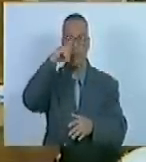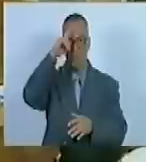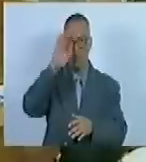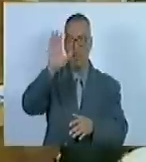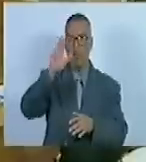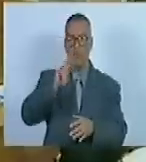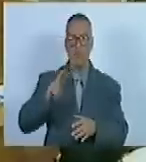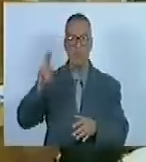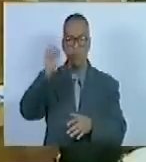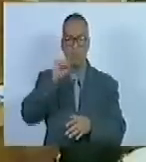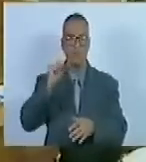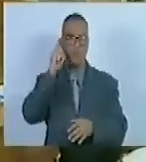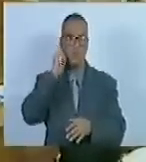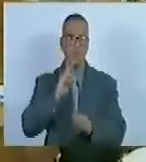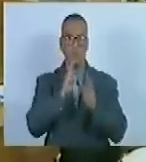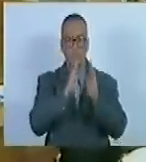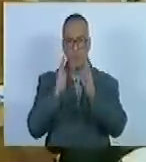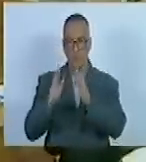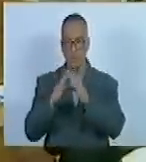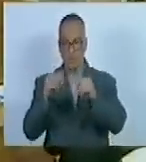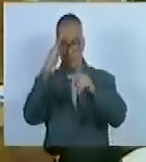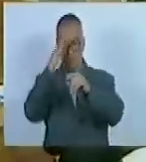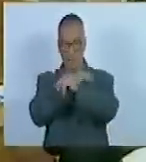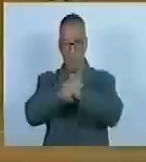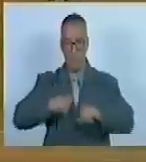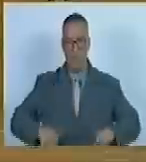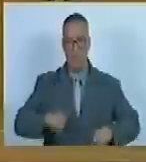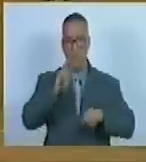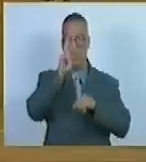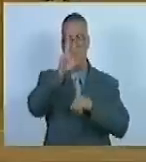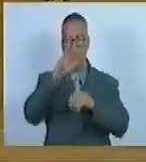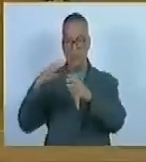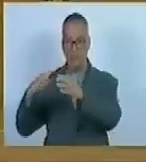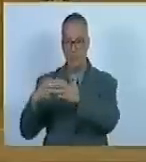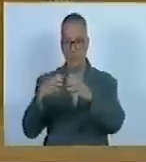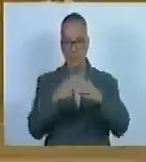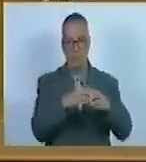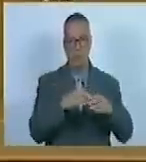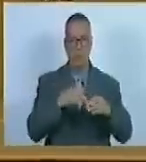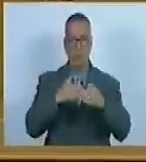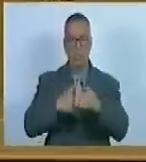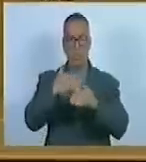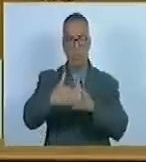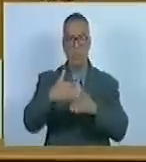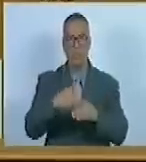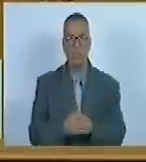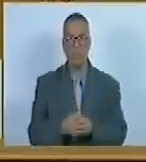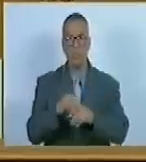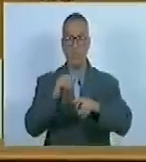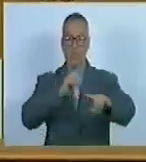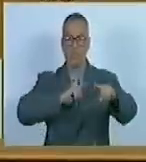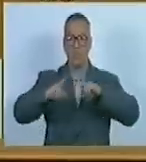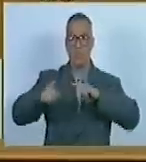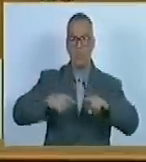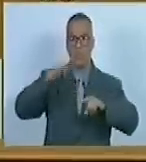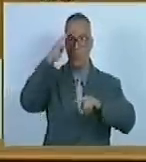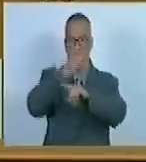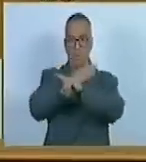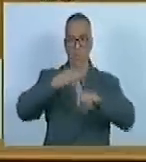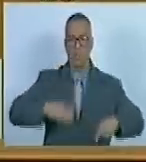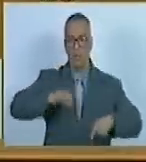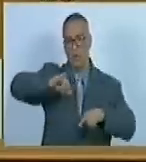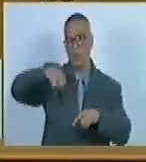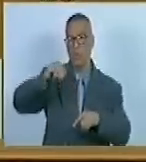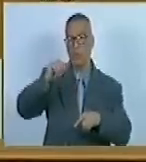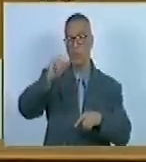Bolívar organizó su ejército en 3 divisiones. La vanguardia, bajo el mando del general José